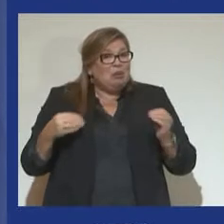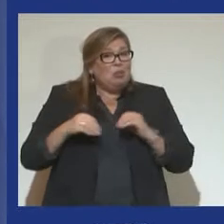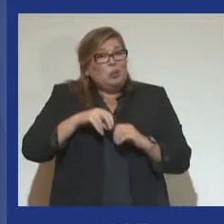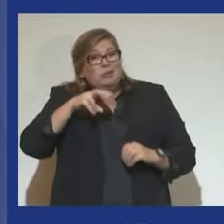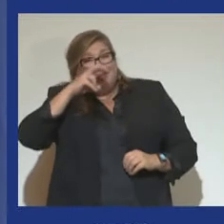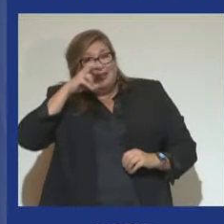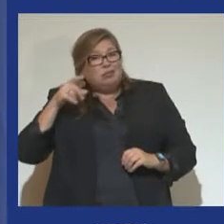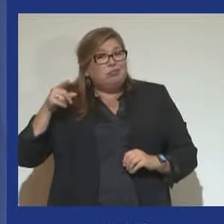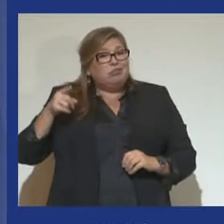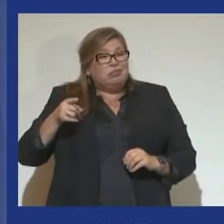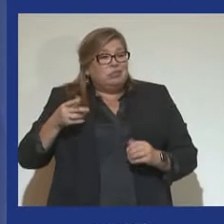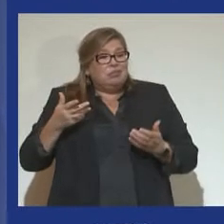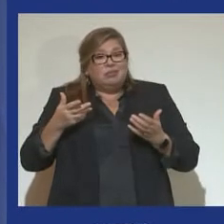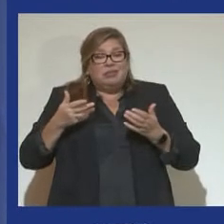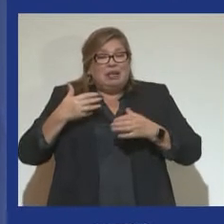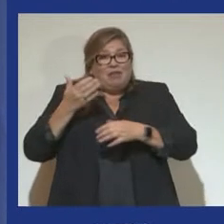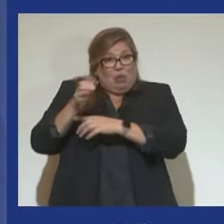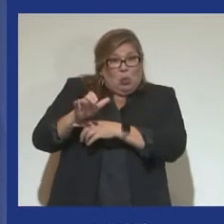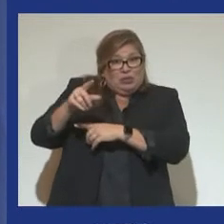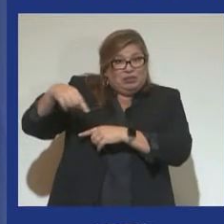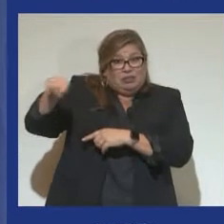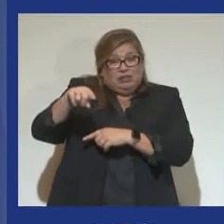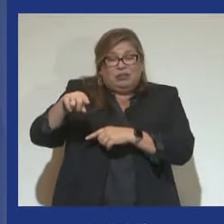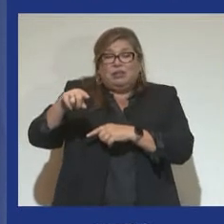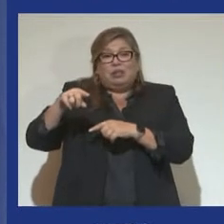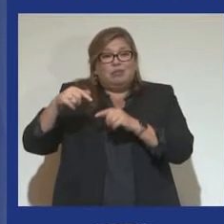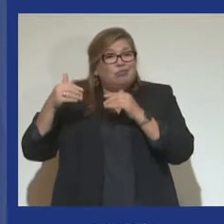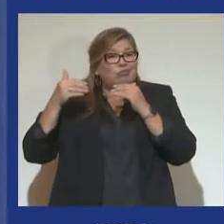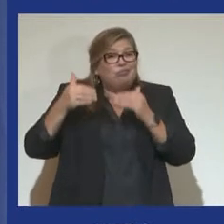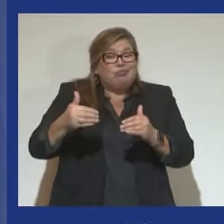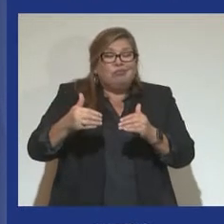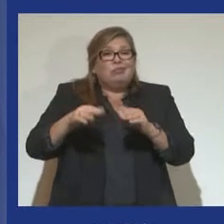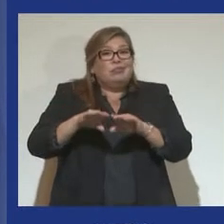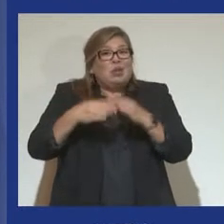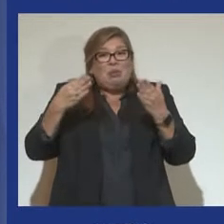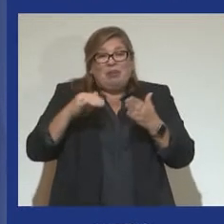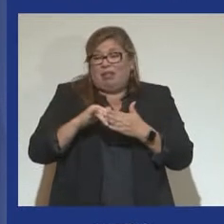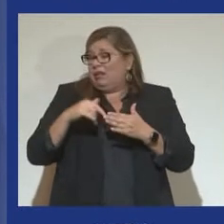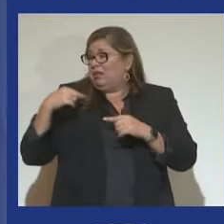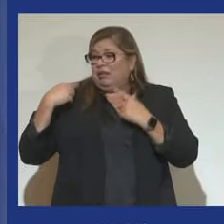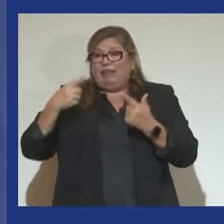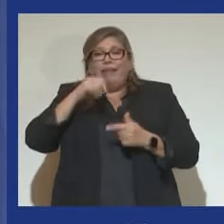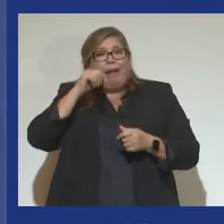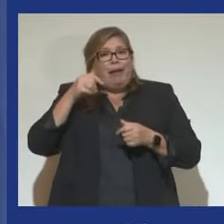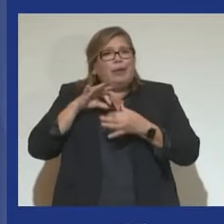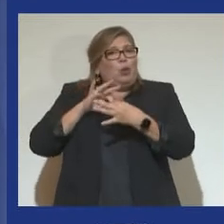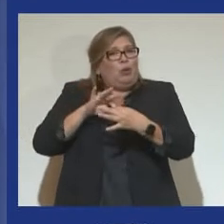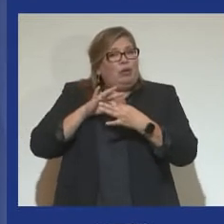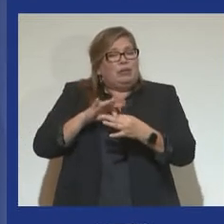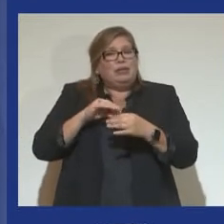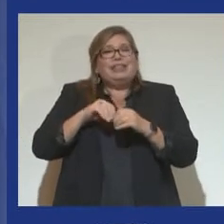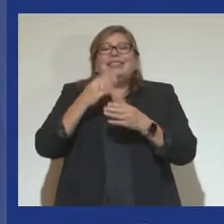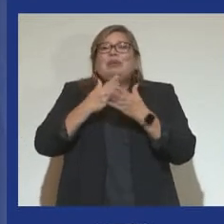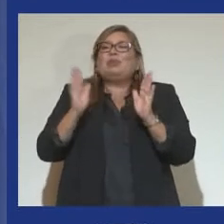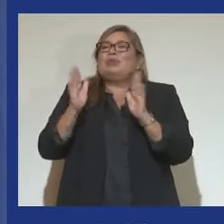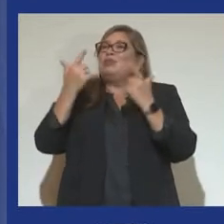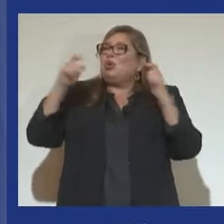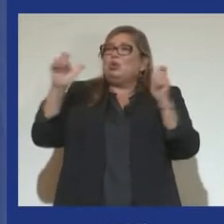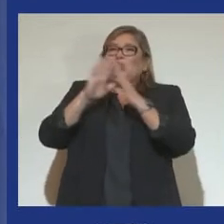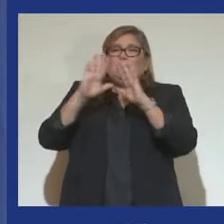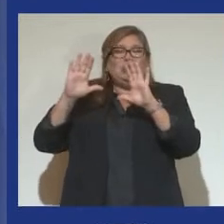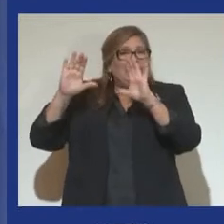el estado tome una medida más rigurosa con estas para forzar la colaboración que no haya ocurrido hasta ahora